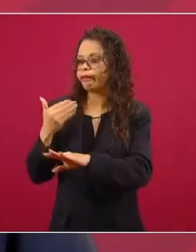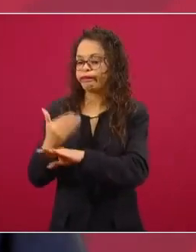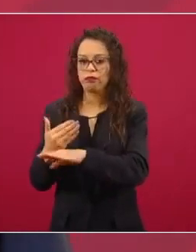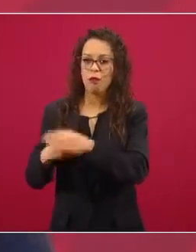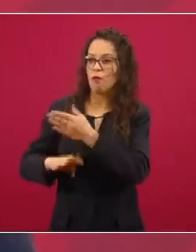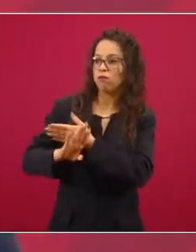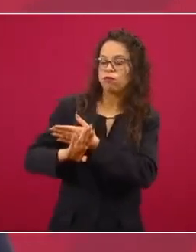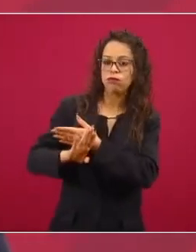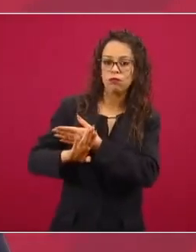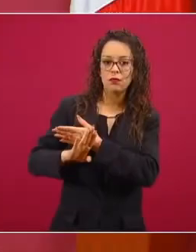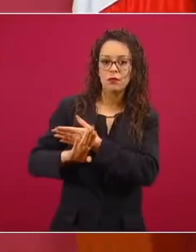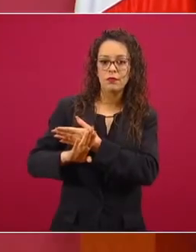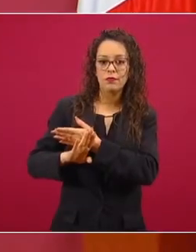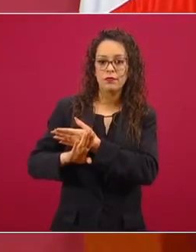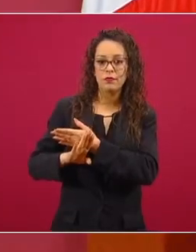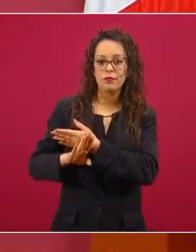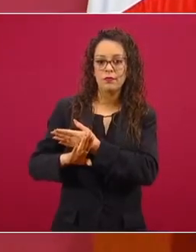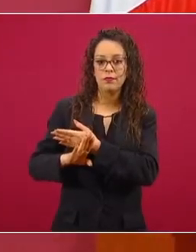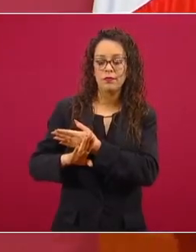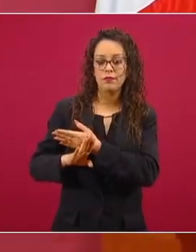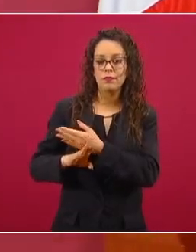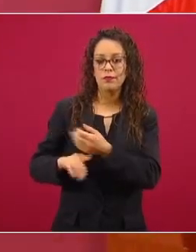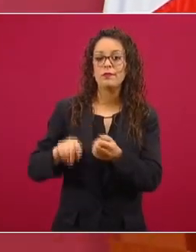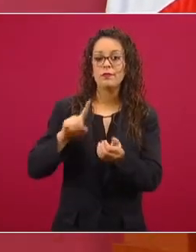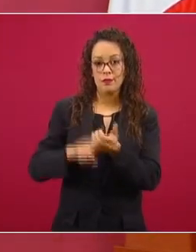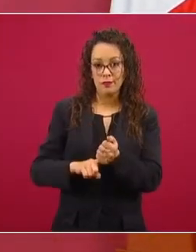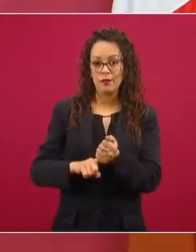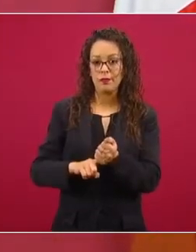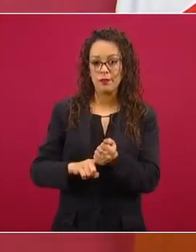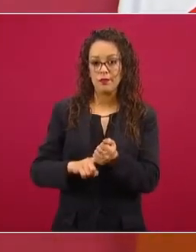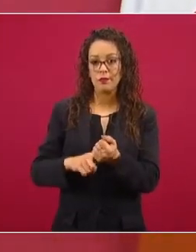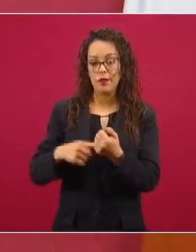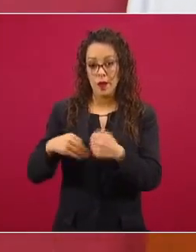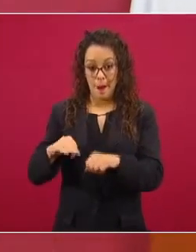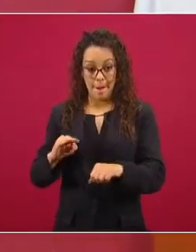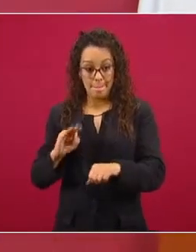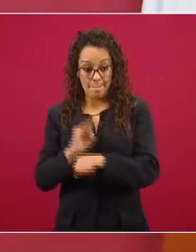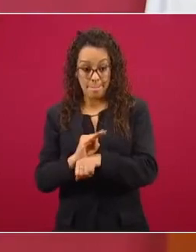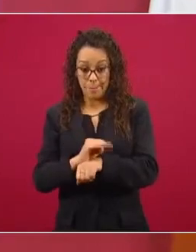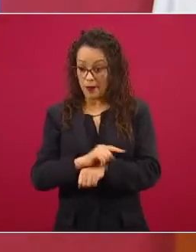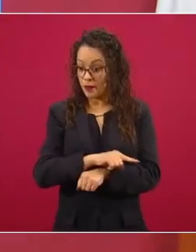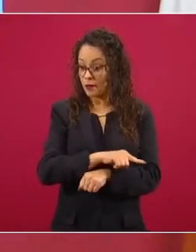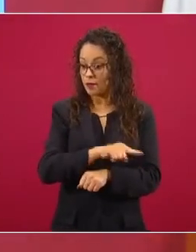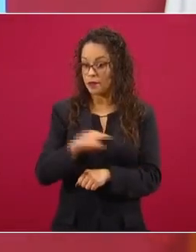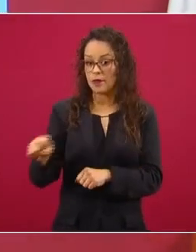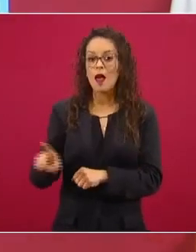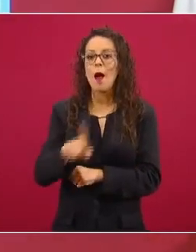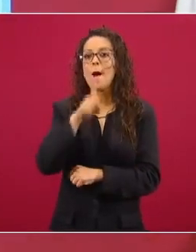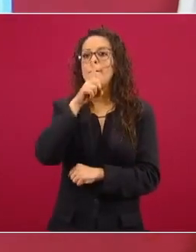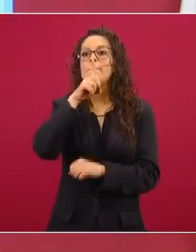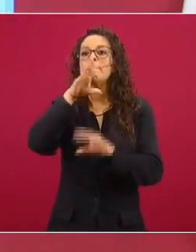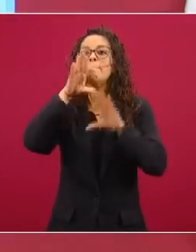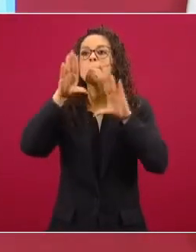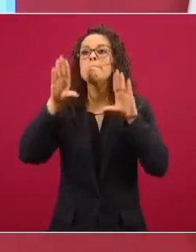y callaban como momia para proteger al régimen. Entonces ahora,